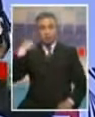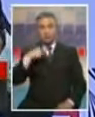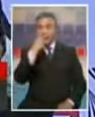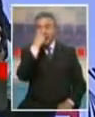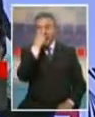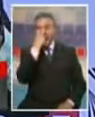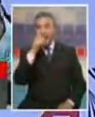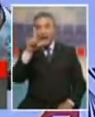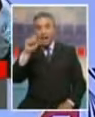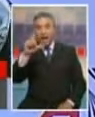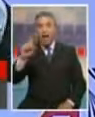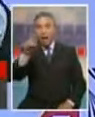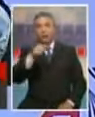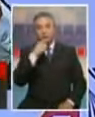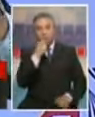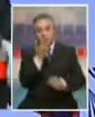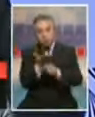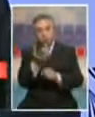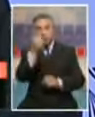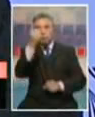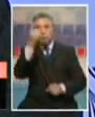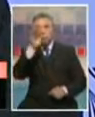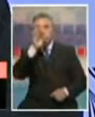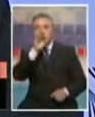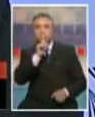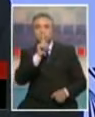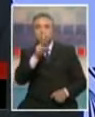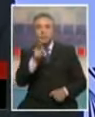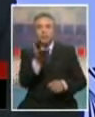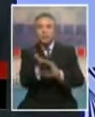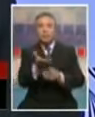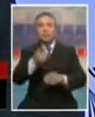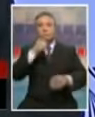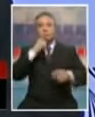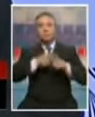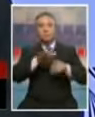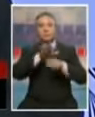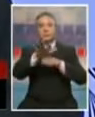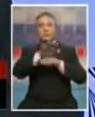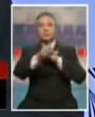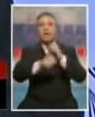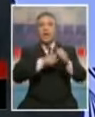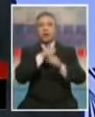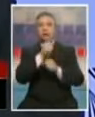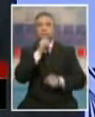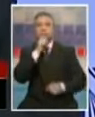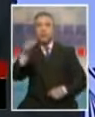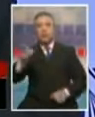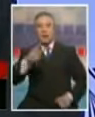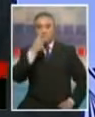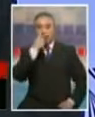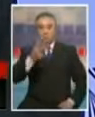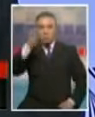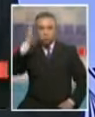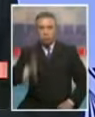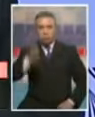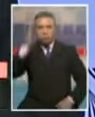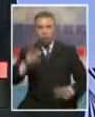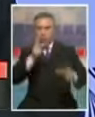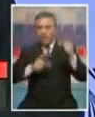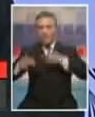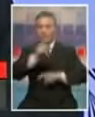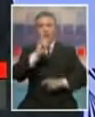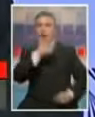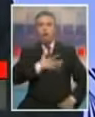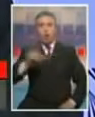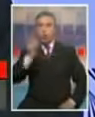en televisión, mendigó 1 minuto de televisión a nombre de 15 años de silencio porque un dictador no dejaba que se hicieran los debates en Chile.